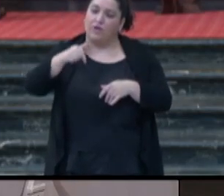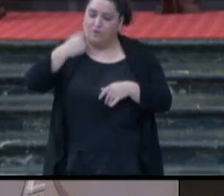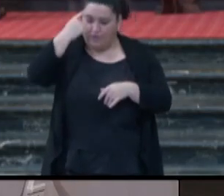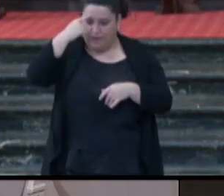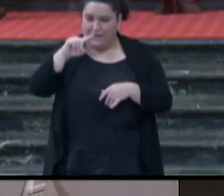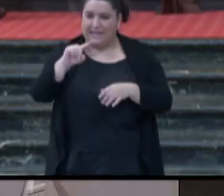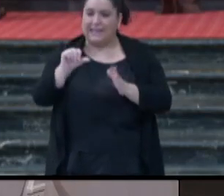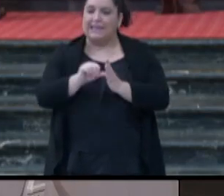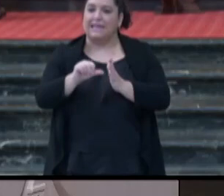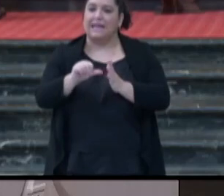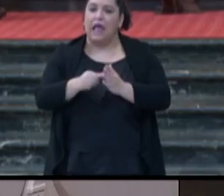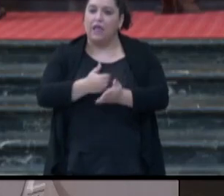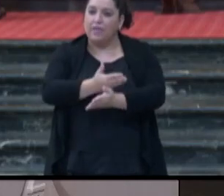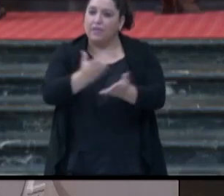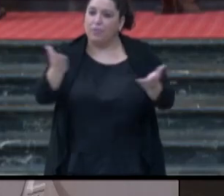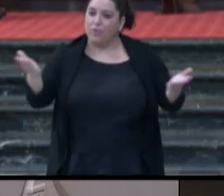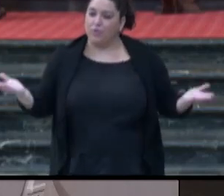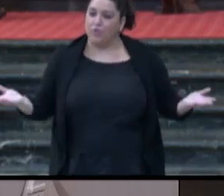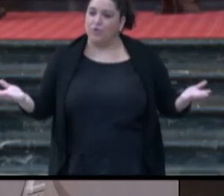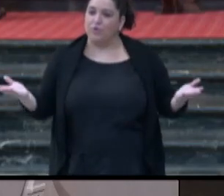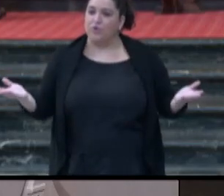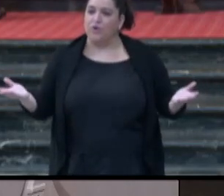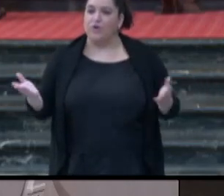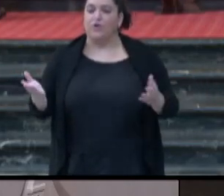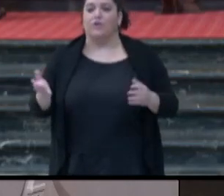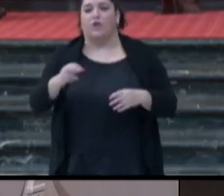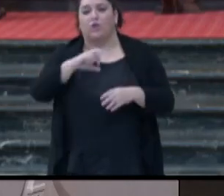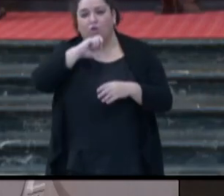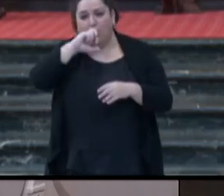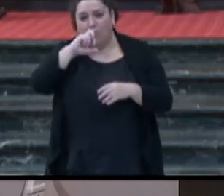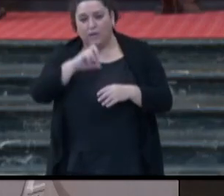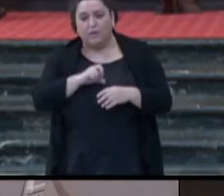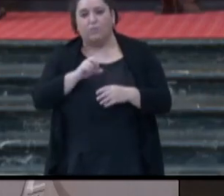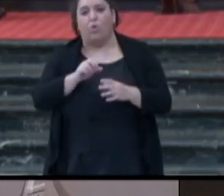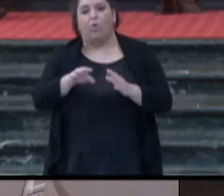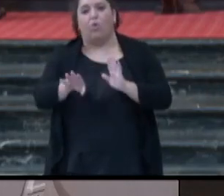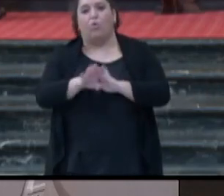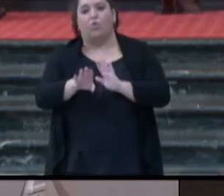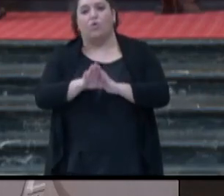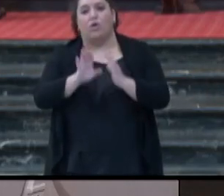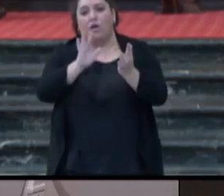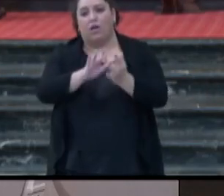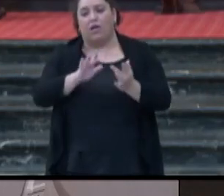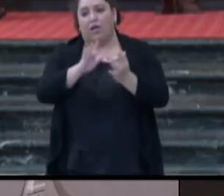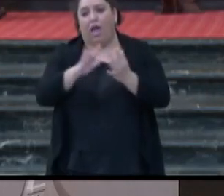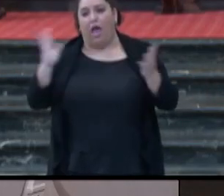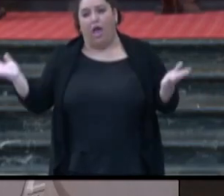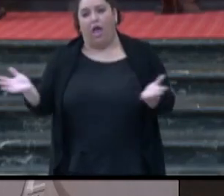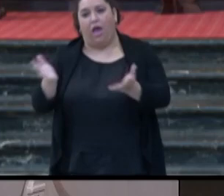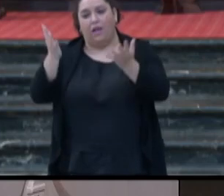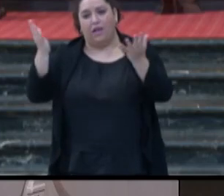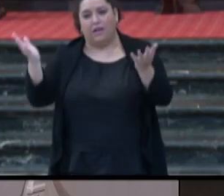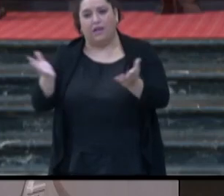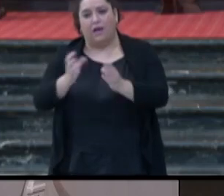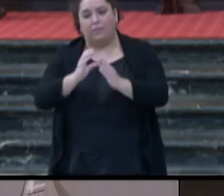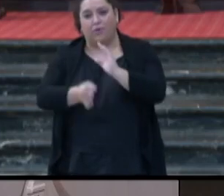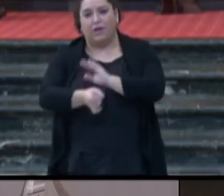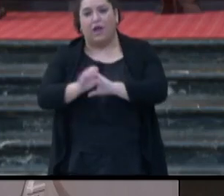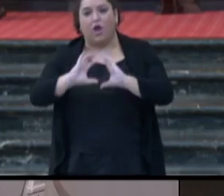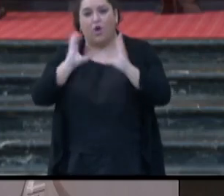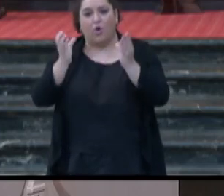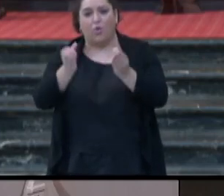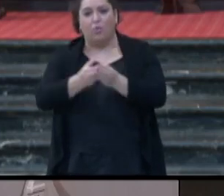cerca de vosotros y que los obispos continuamente alentamos los grupos de acción